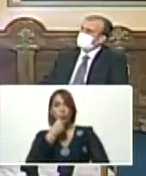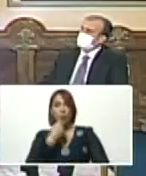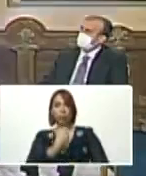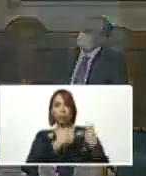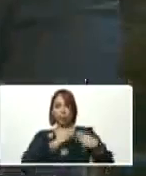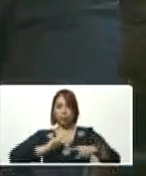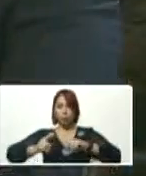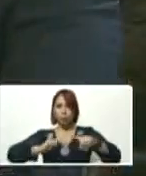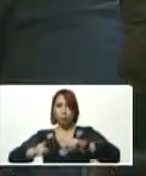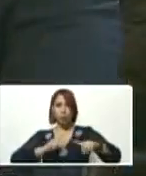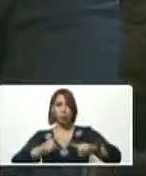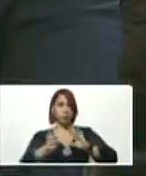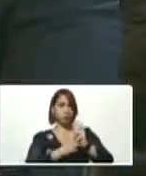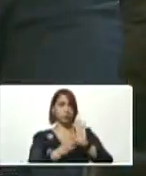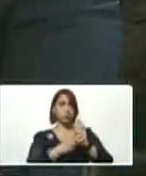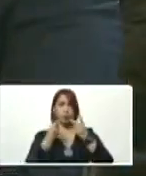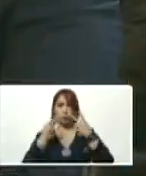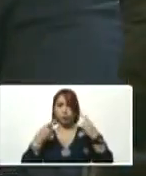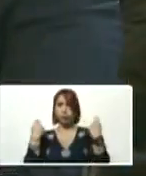Esa es la verdad.